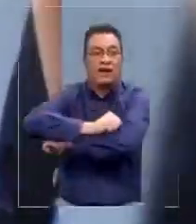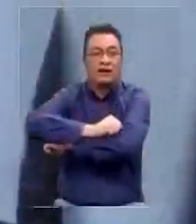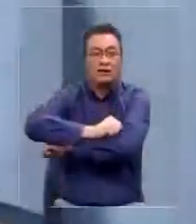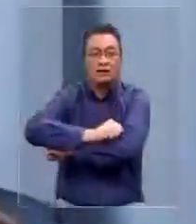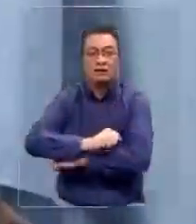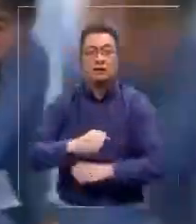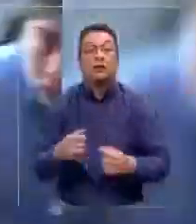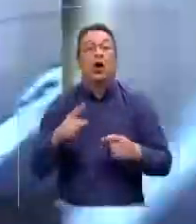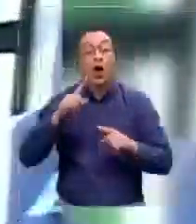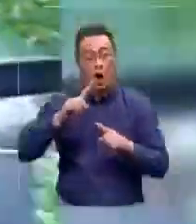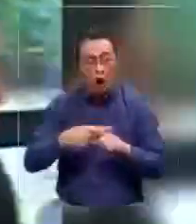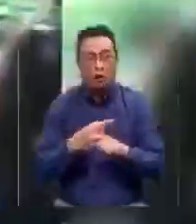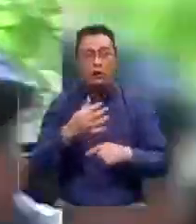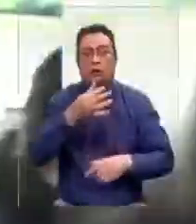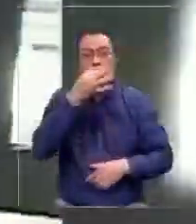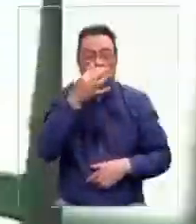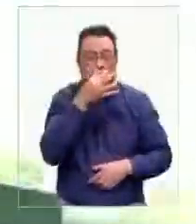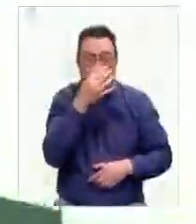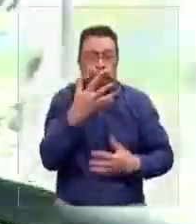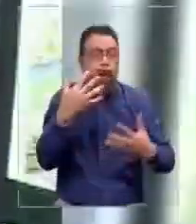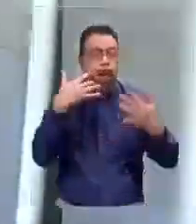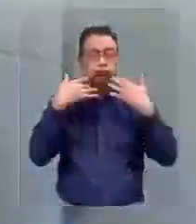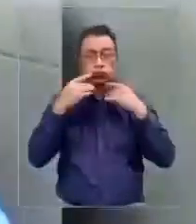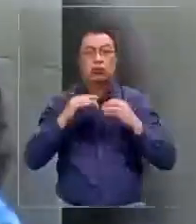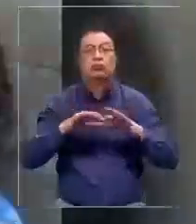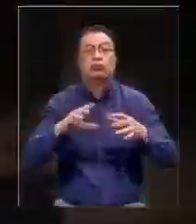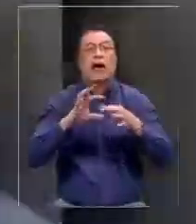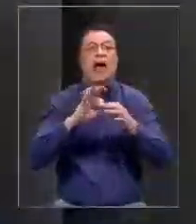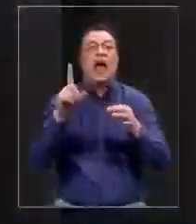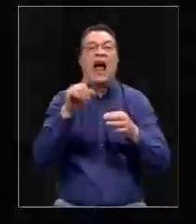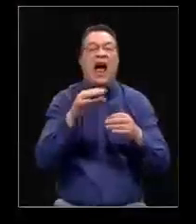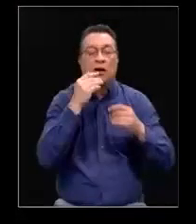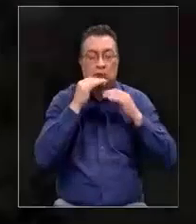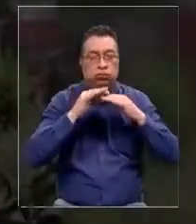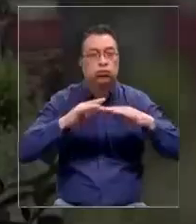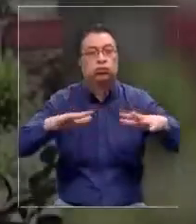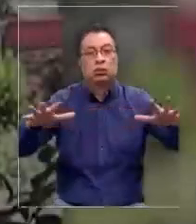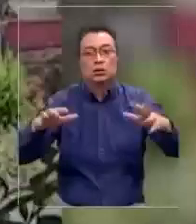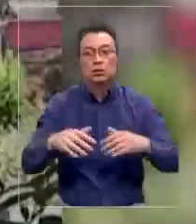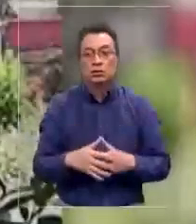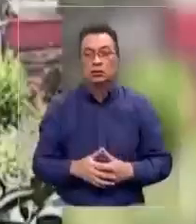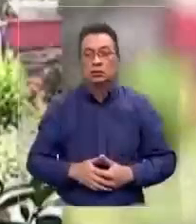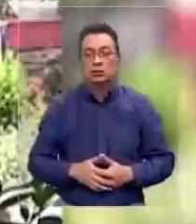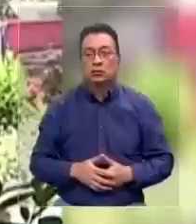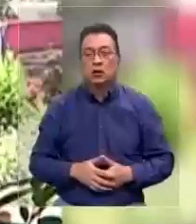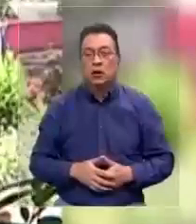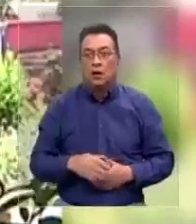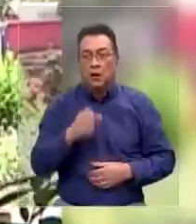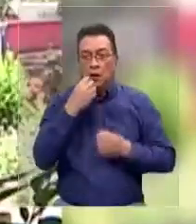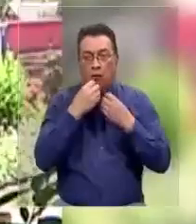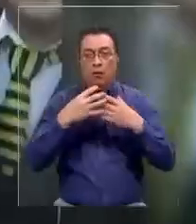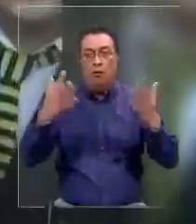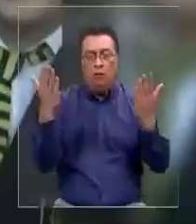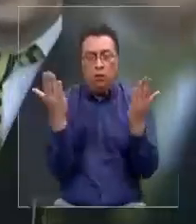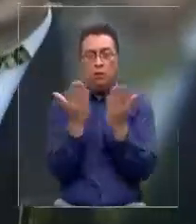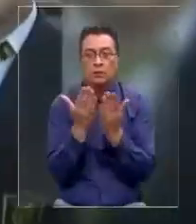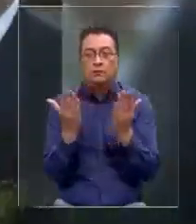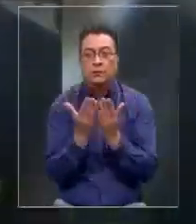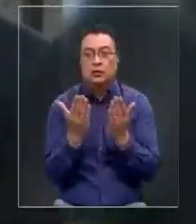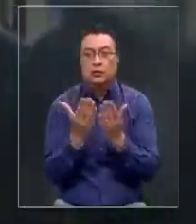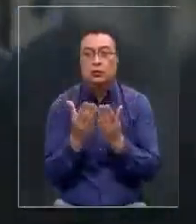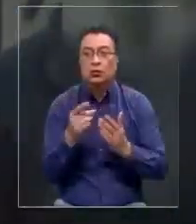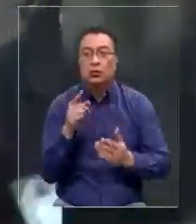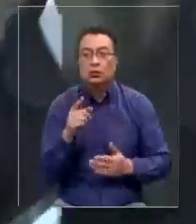Nueva intoxicación supuestamente derivada de la emanación de gases tóxicos. El colegio la